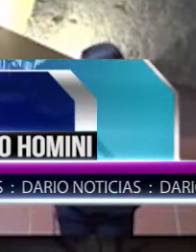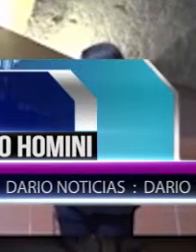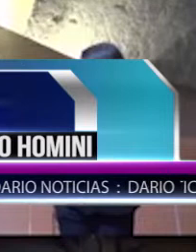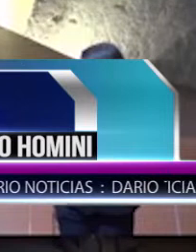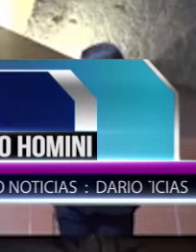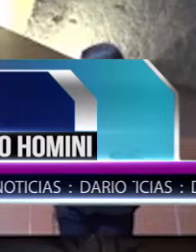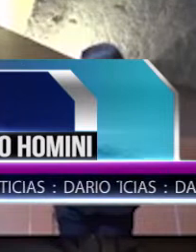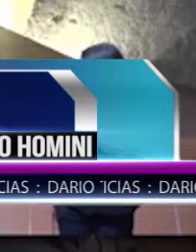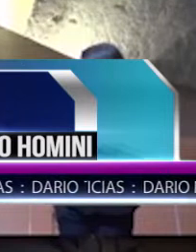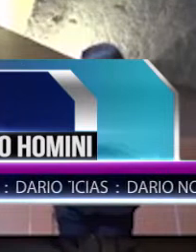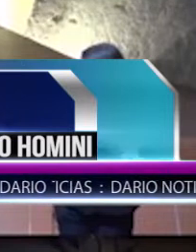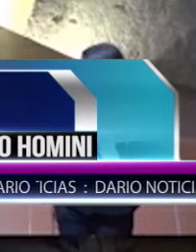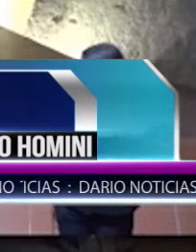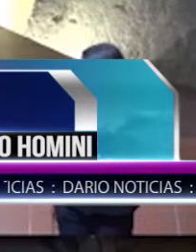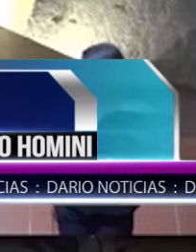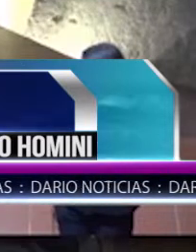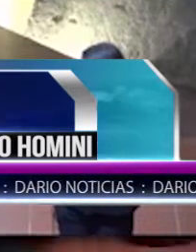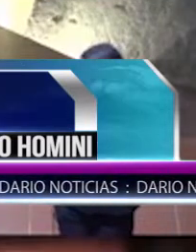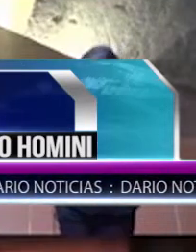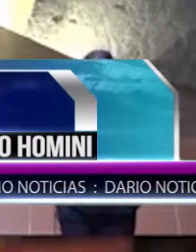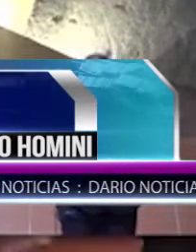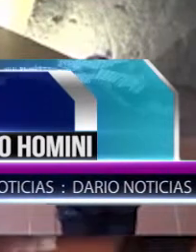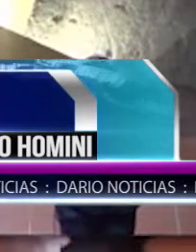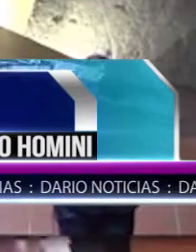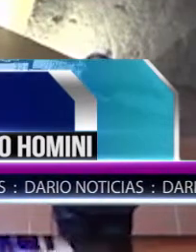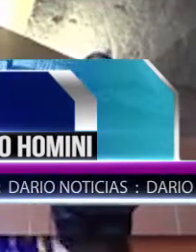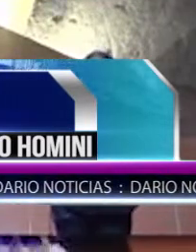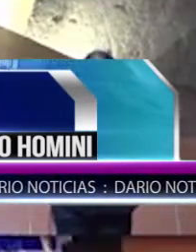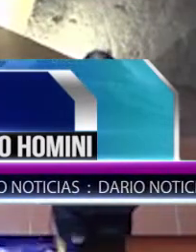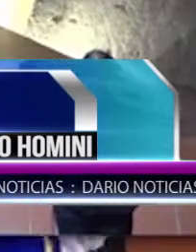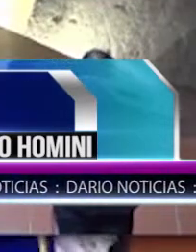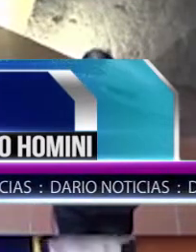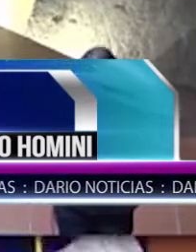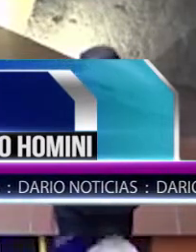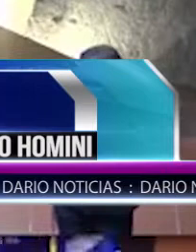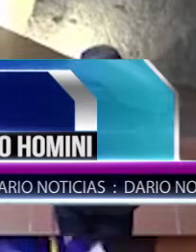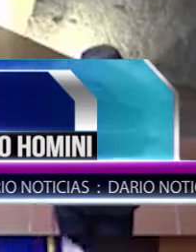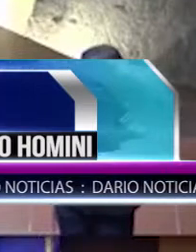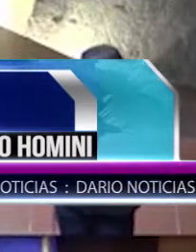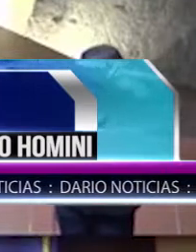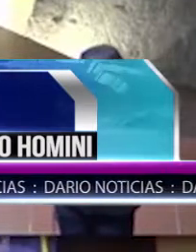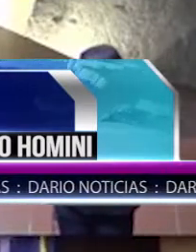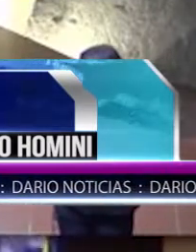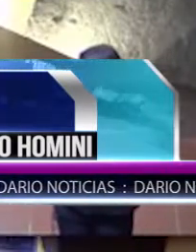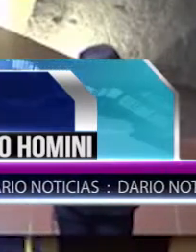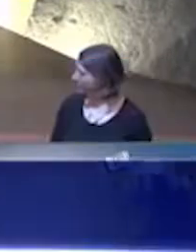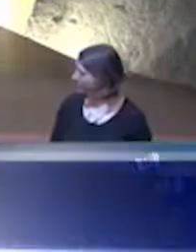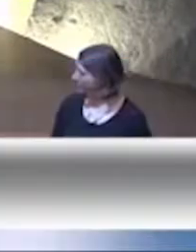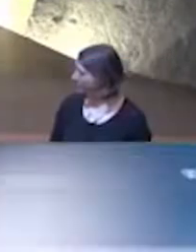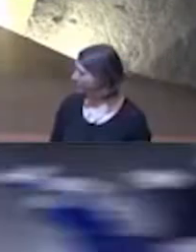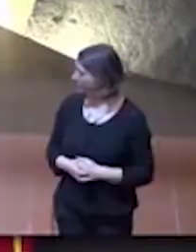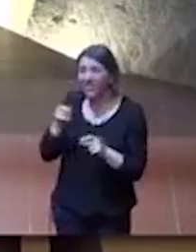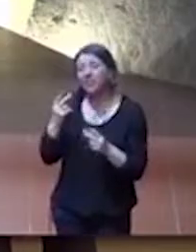condenado a 216 años de prisión. Igual los 6 líderes que miran fueron desde el